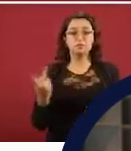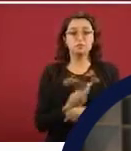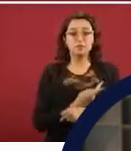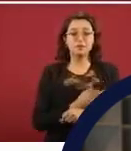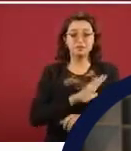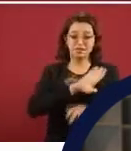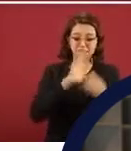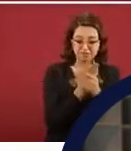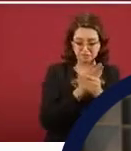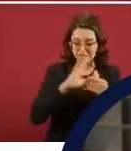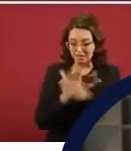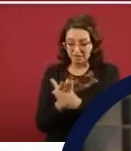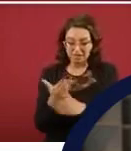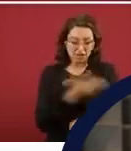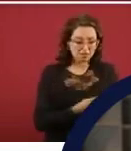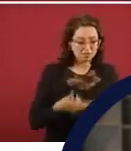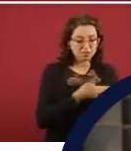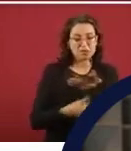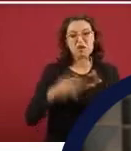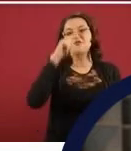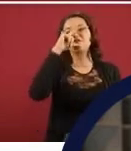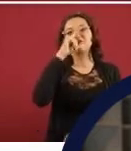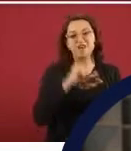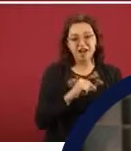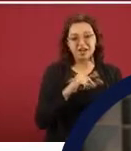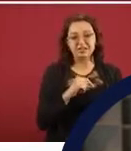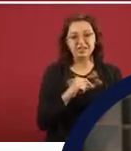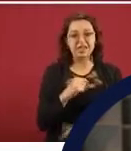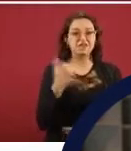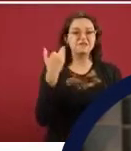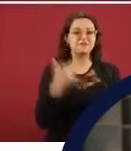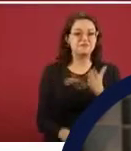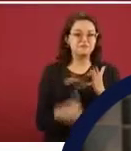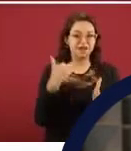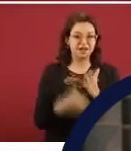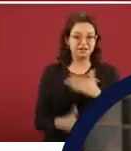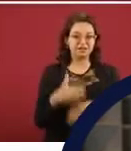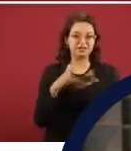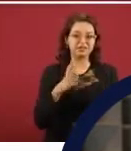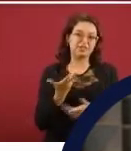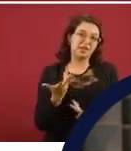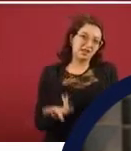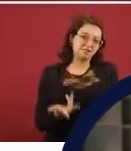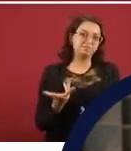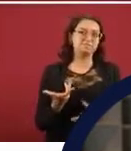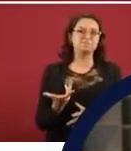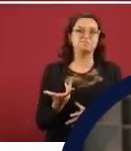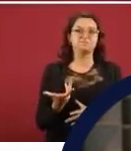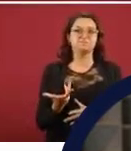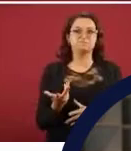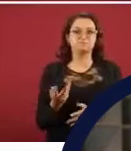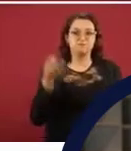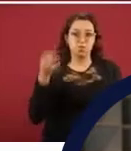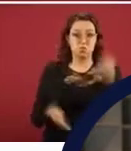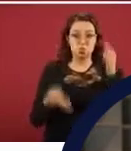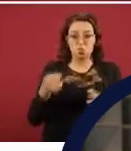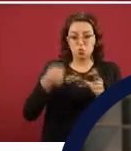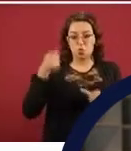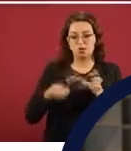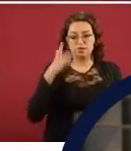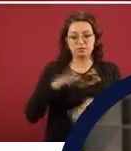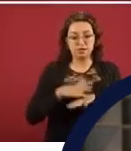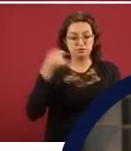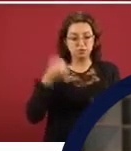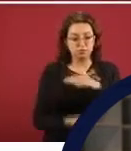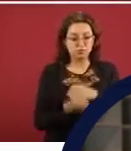en serio a la investigación y no simplemente decir, sí, lo vamos a investigar como para cumplir mínimamente con la opinión pública, con